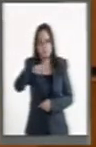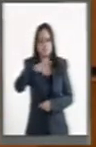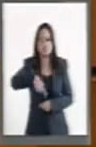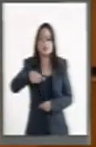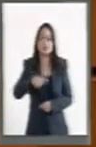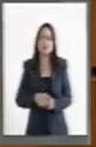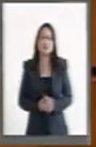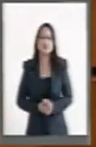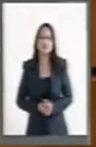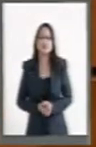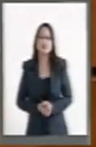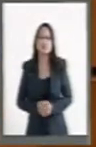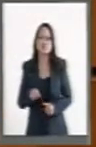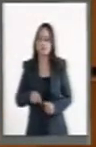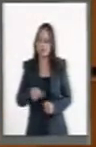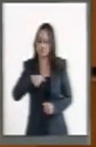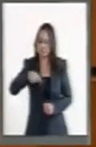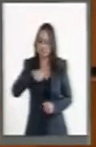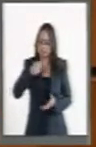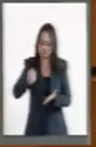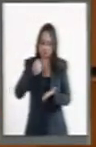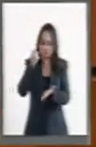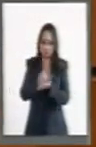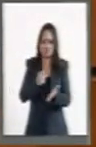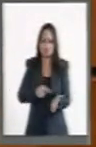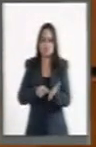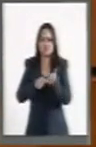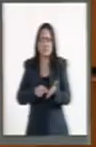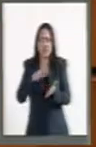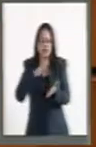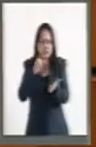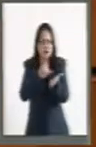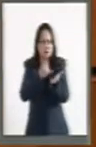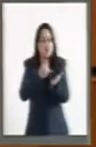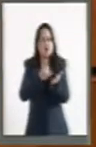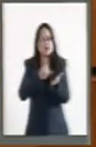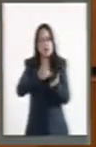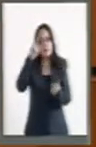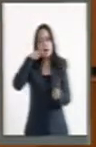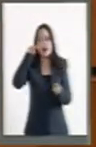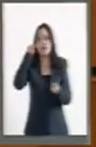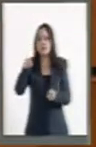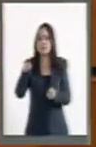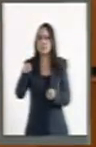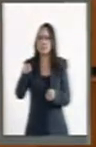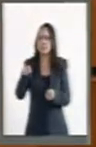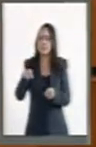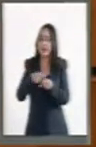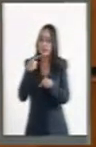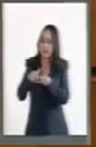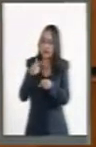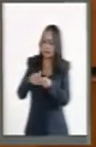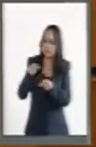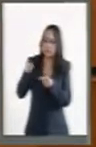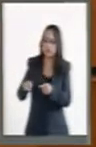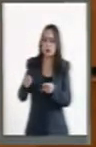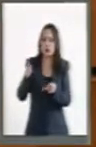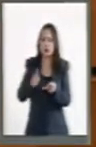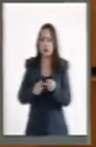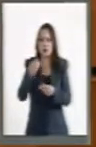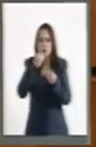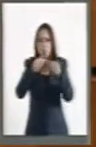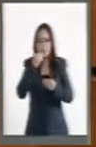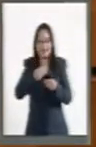aquí aprobamos un impuesto a las bebidas saborizadas y a los